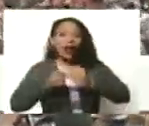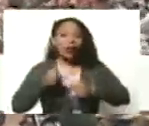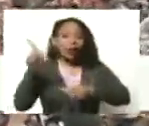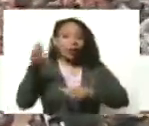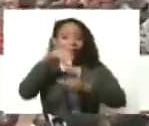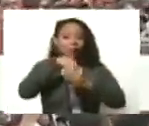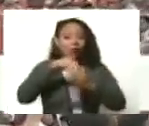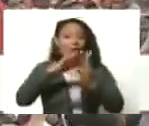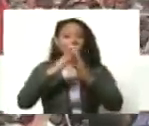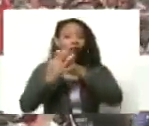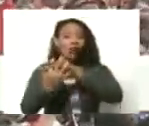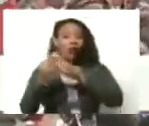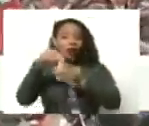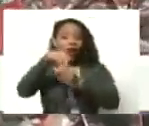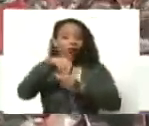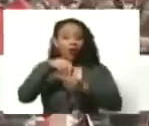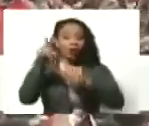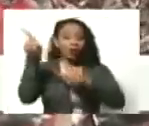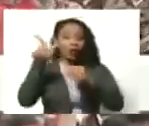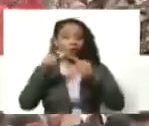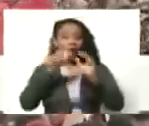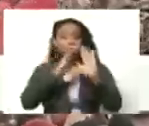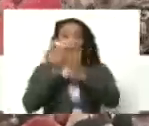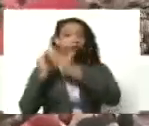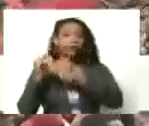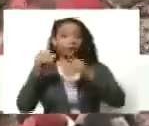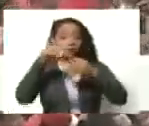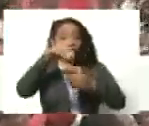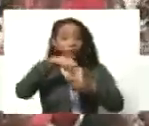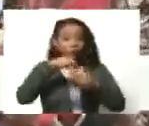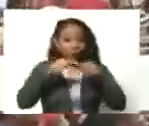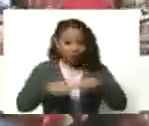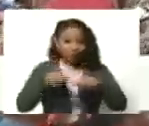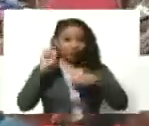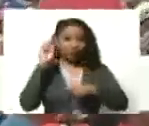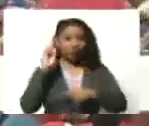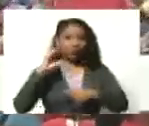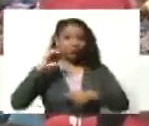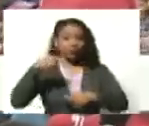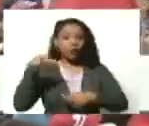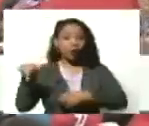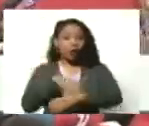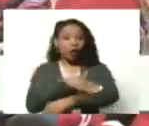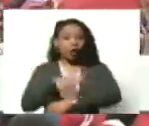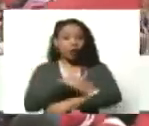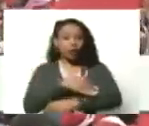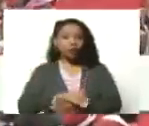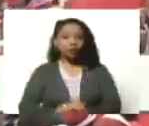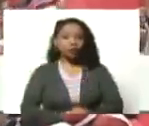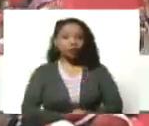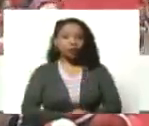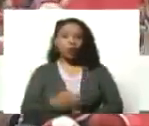barrio, de los que quedaron en la comunidad, de los que quedaron en la VCH, en la calle.